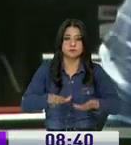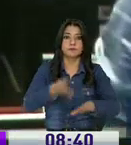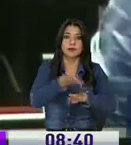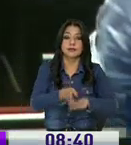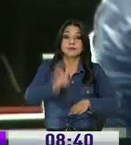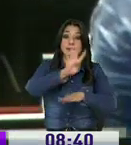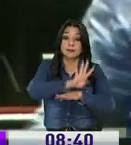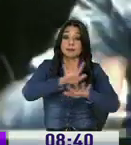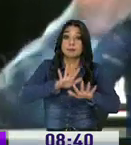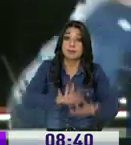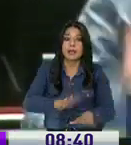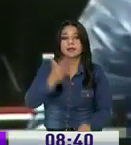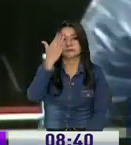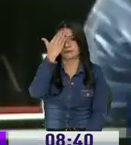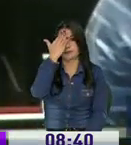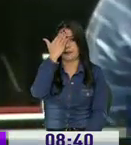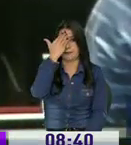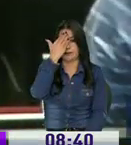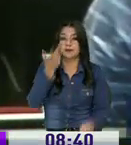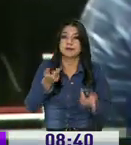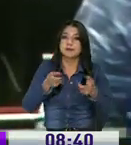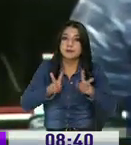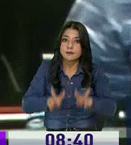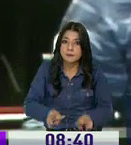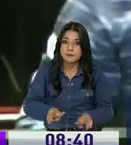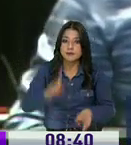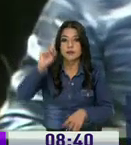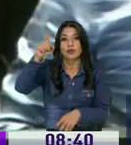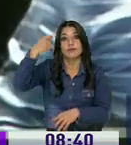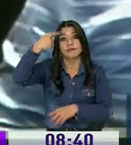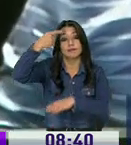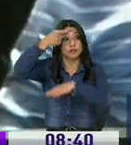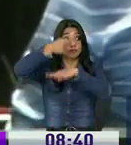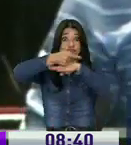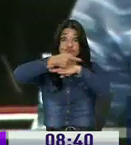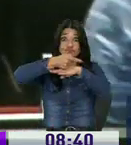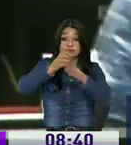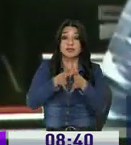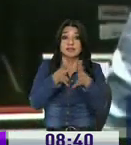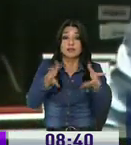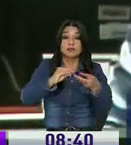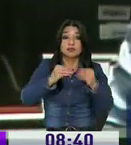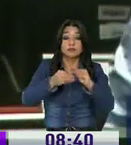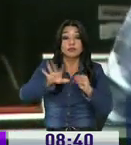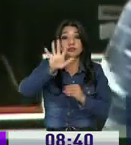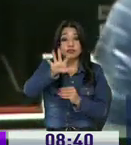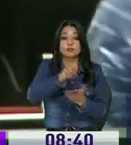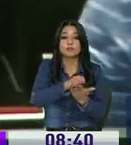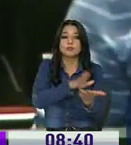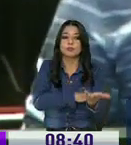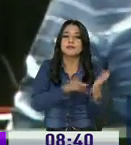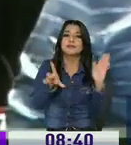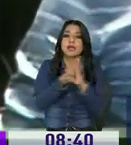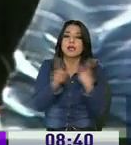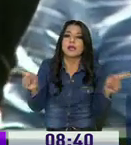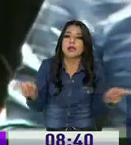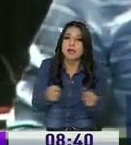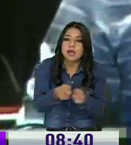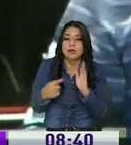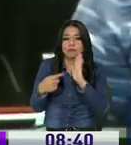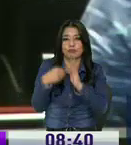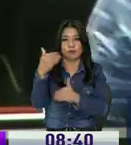ha conocido y ha aceptado la disposición general quinta del proyecto de ley orgánica de simplificación